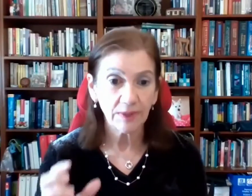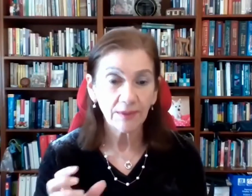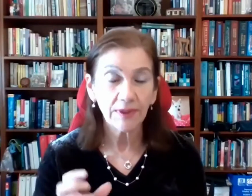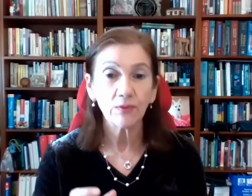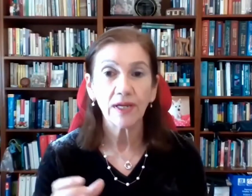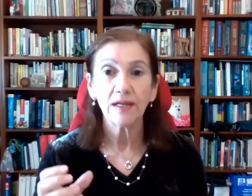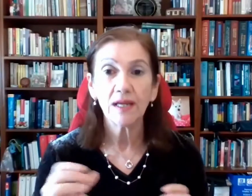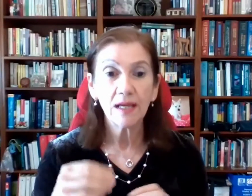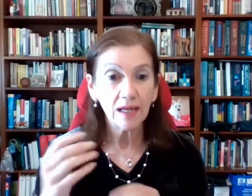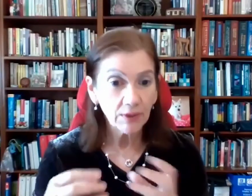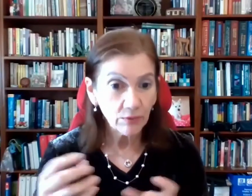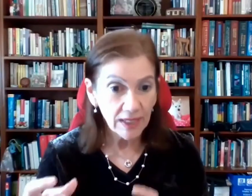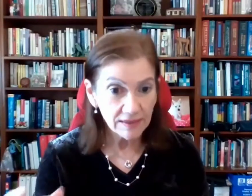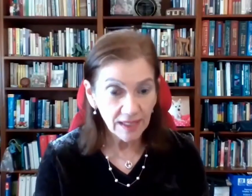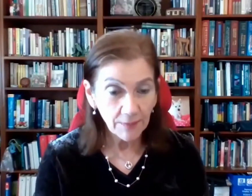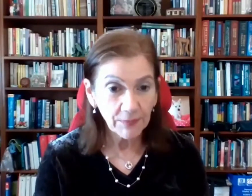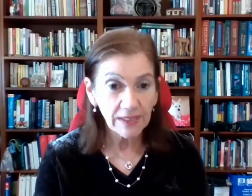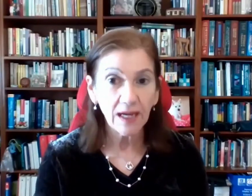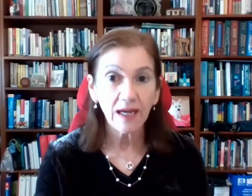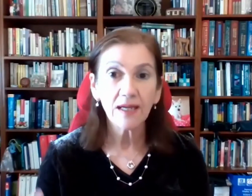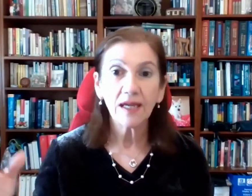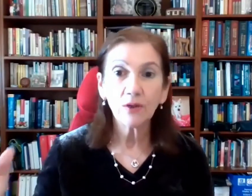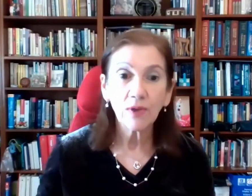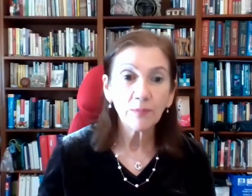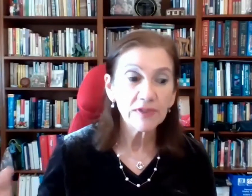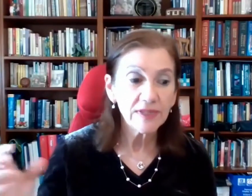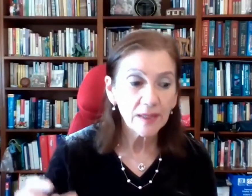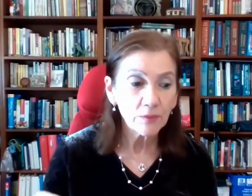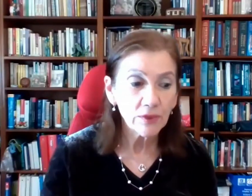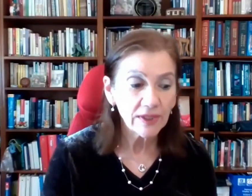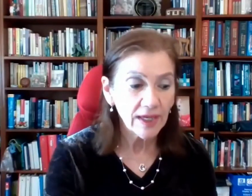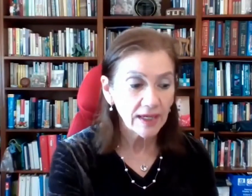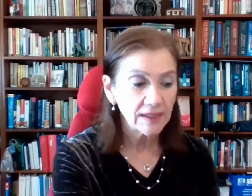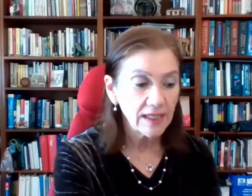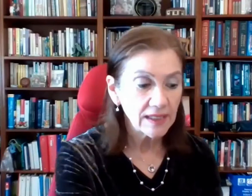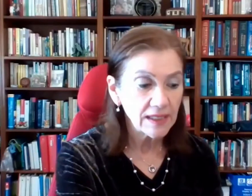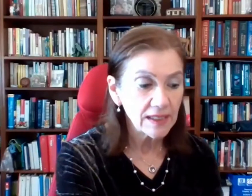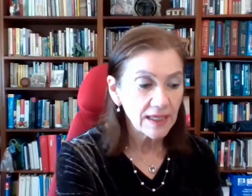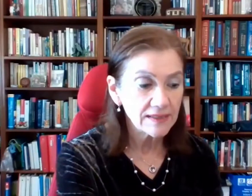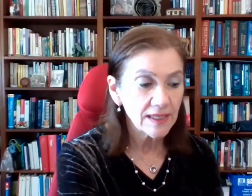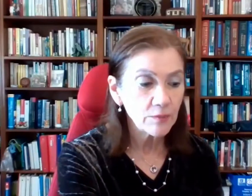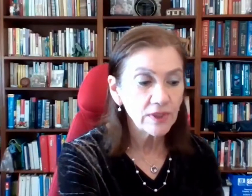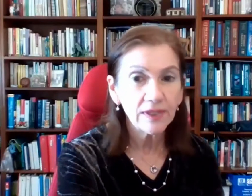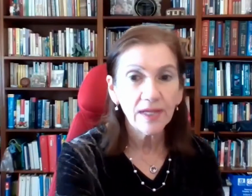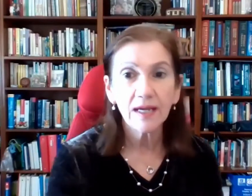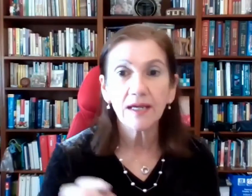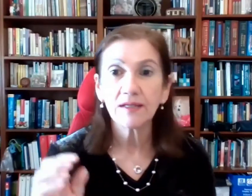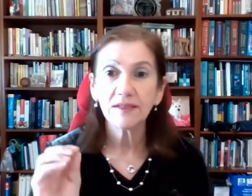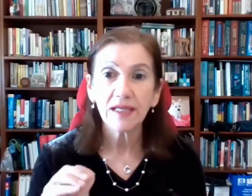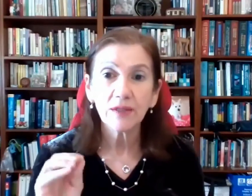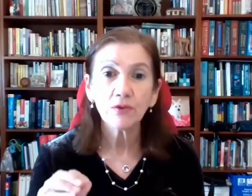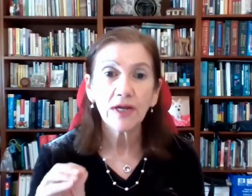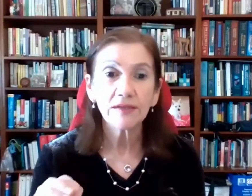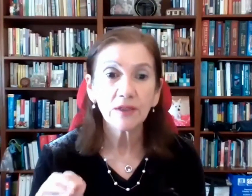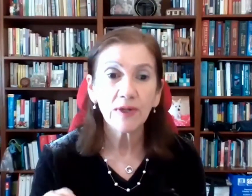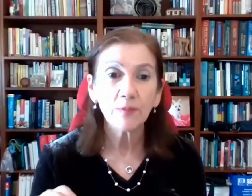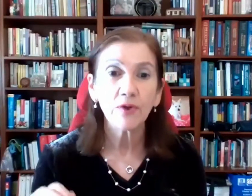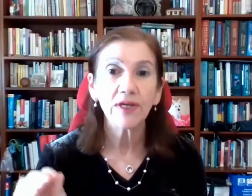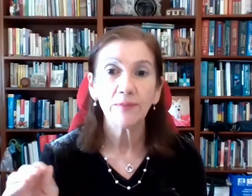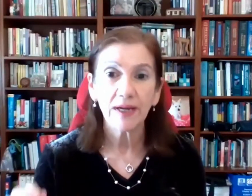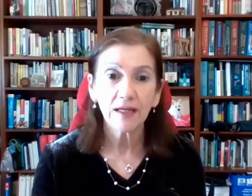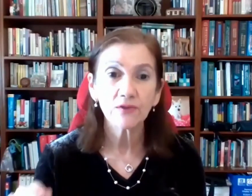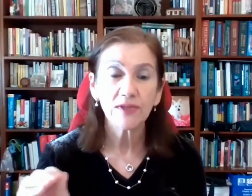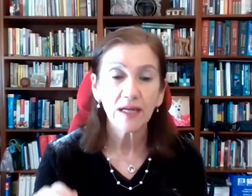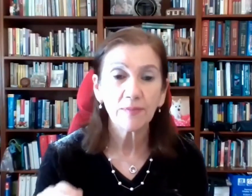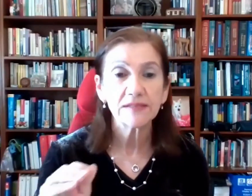embarazada recibe la vacuna hace la espiga, el cuerpo hace la inmunidad y esa inmunidad tiene unos